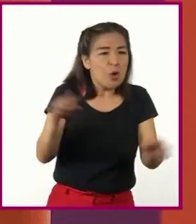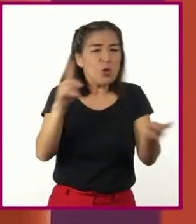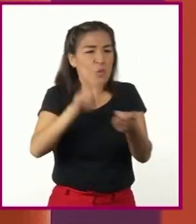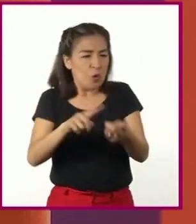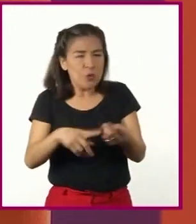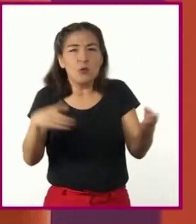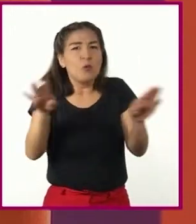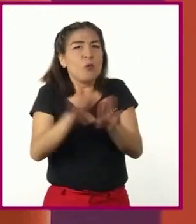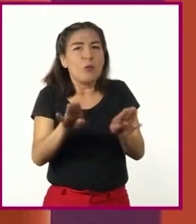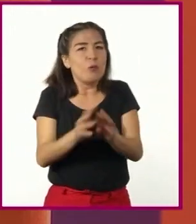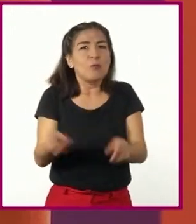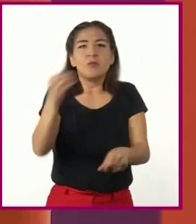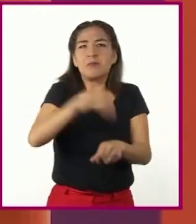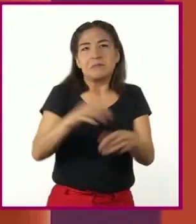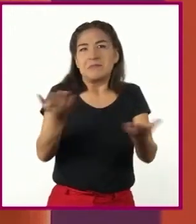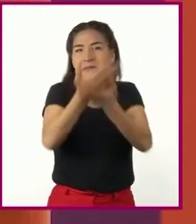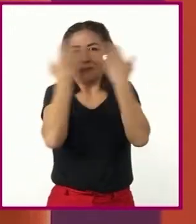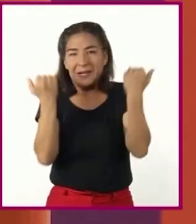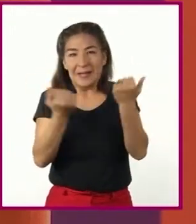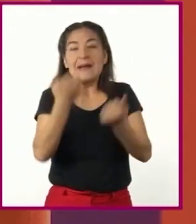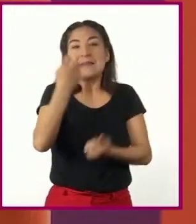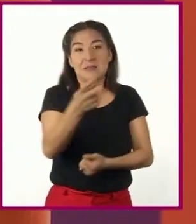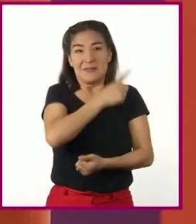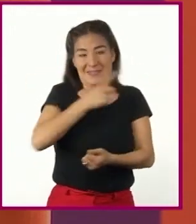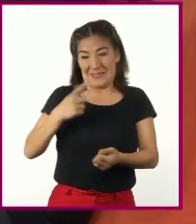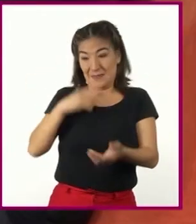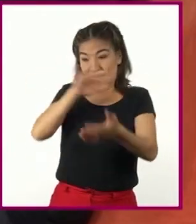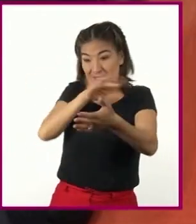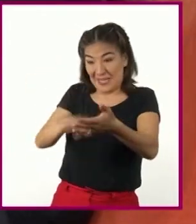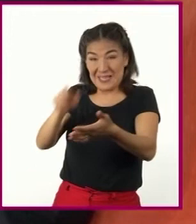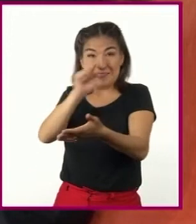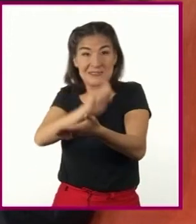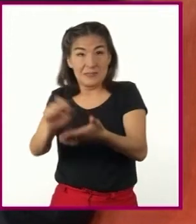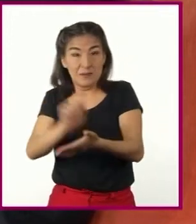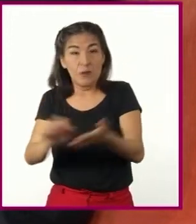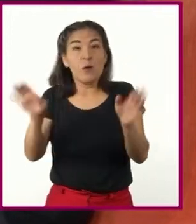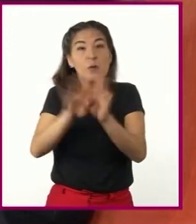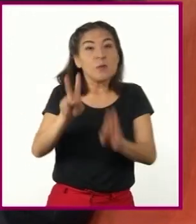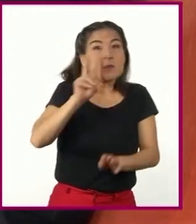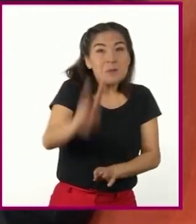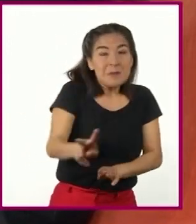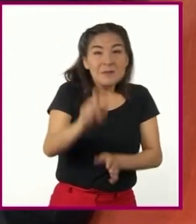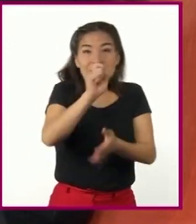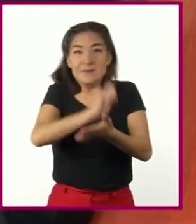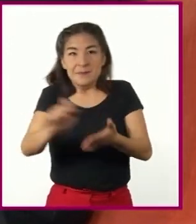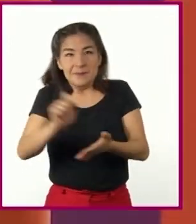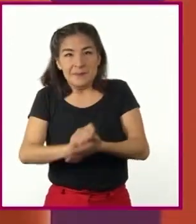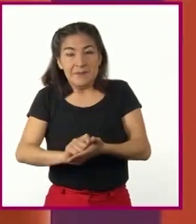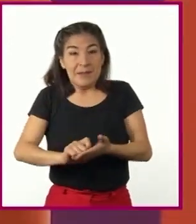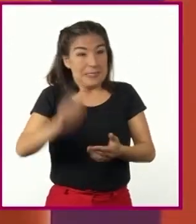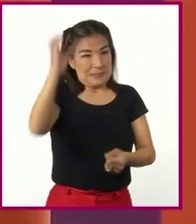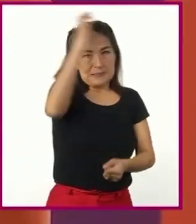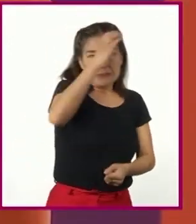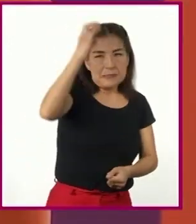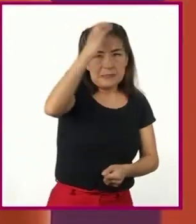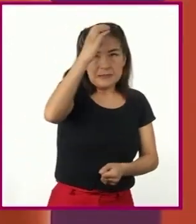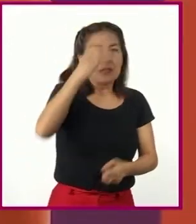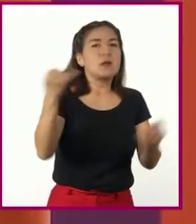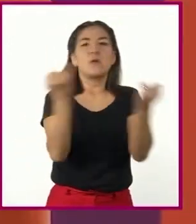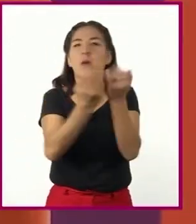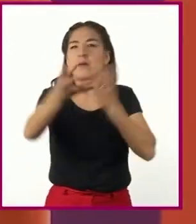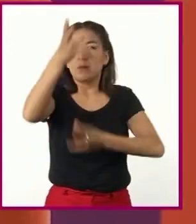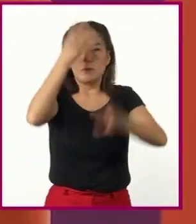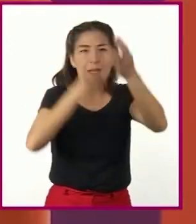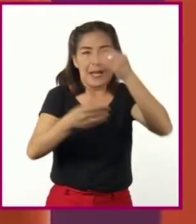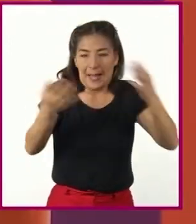cómo aplicarlos, ¿no? Entonces, si aprender a leer y escribir, se aprende leyendo y escribiendo, yo creo que hacer ciencia se aprende